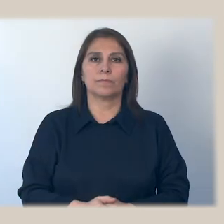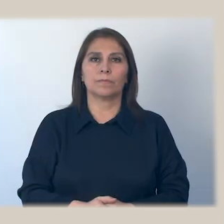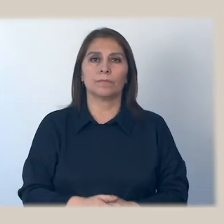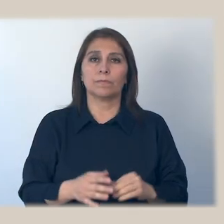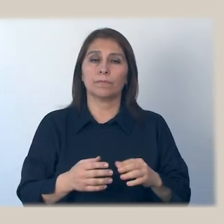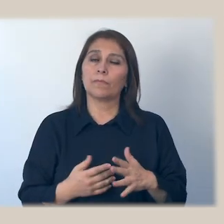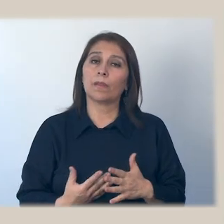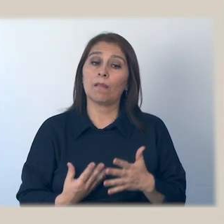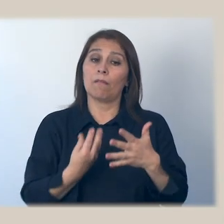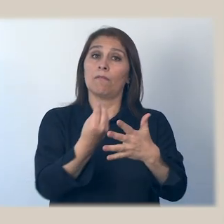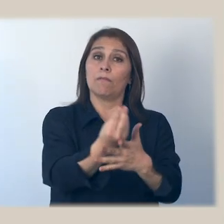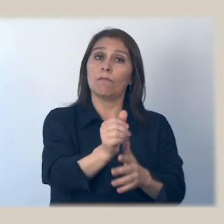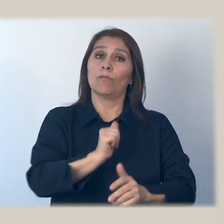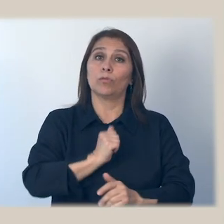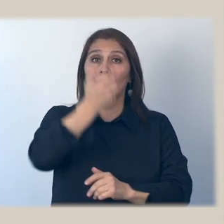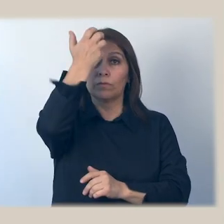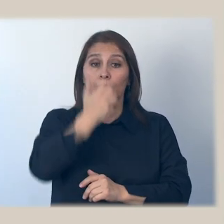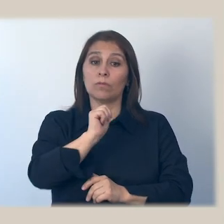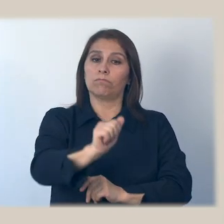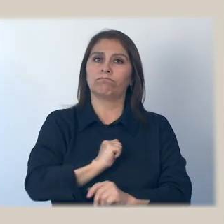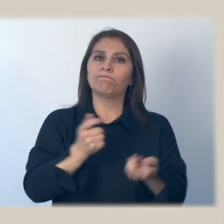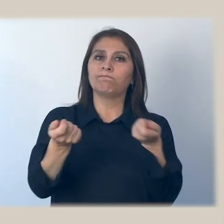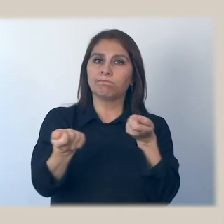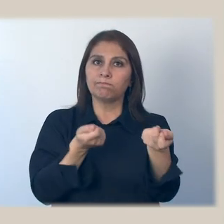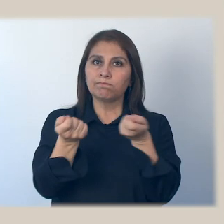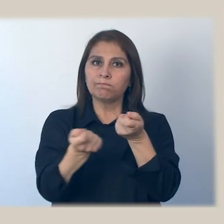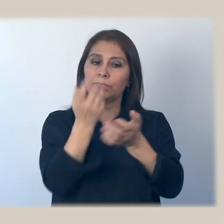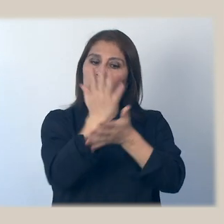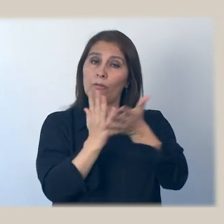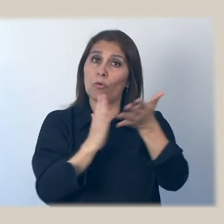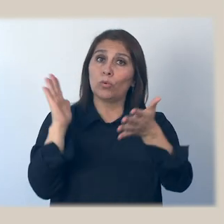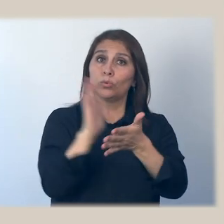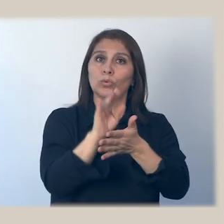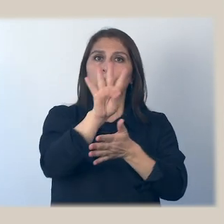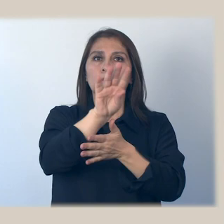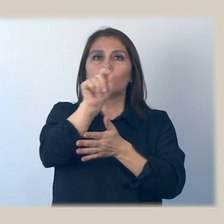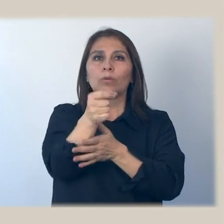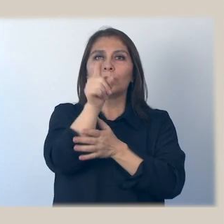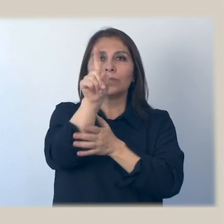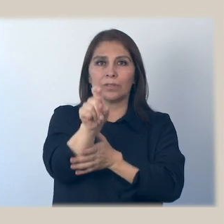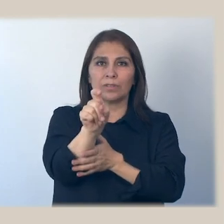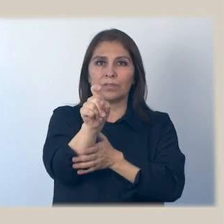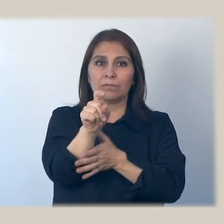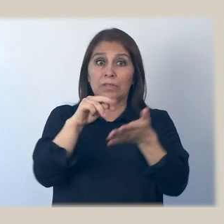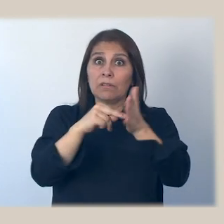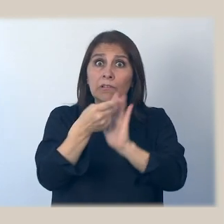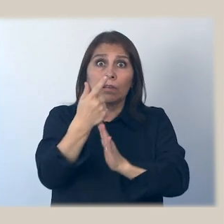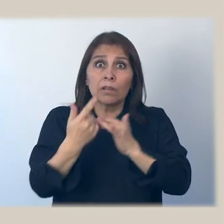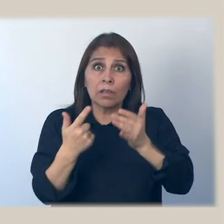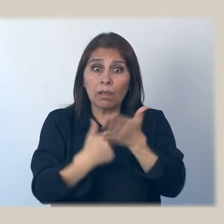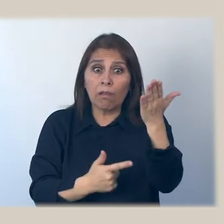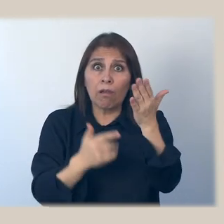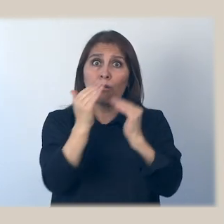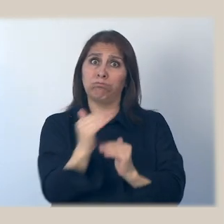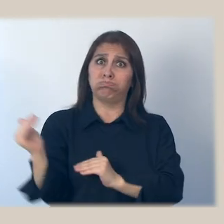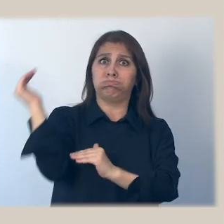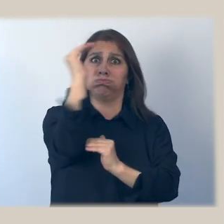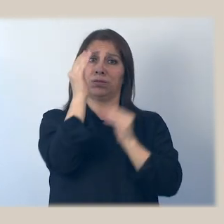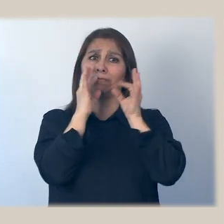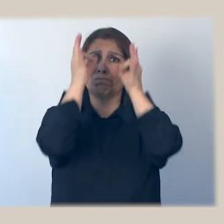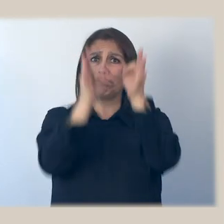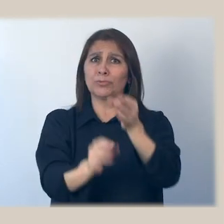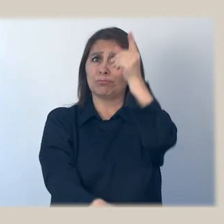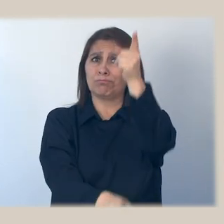El factor autoevaluación y autorregulación obtuvo una calificación de 4.6, lo que lo ubica en una escala de cumplimiento pleno.